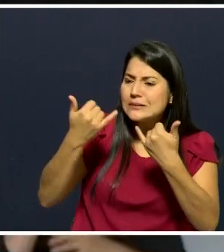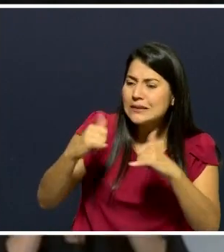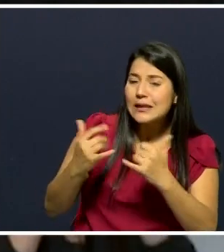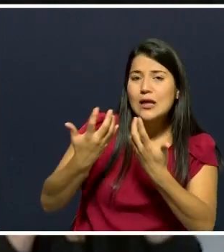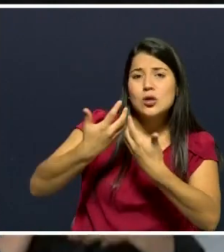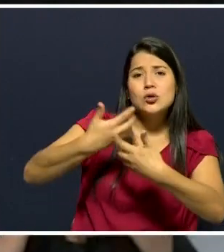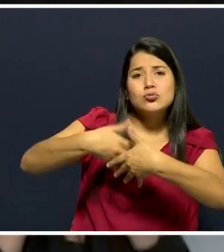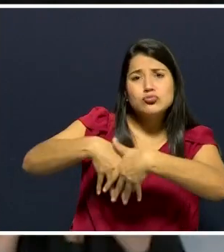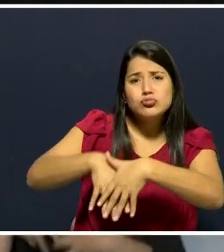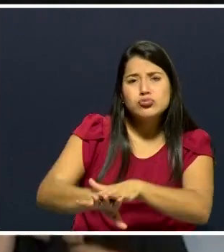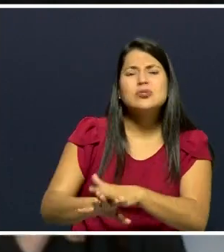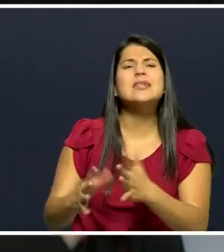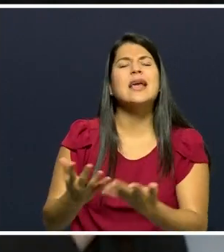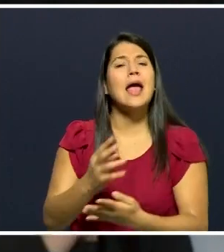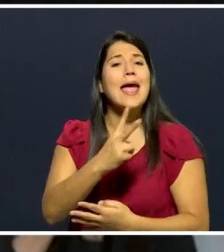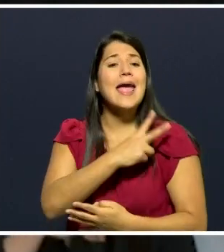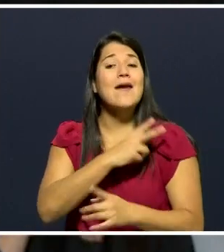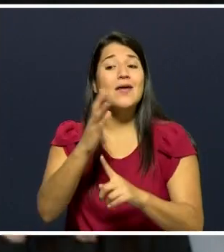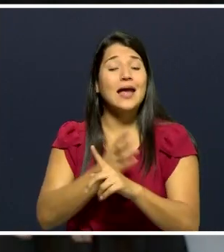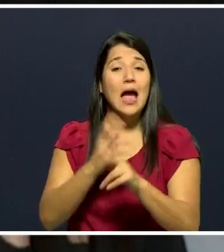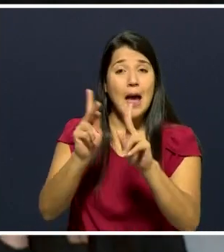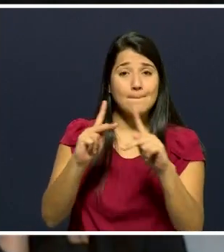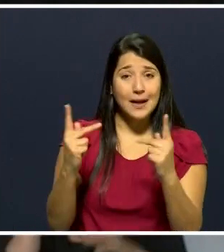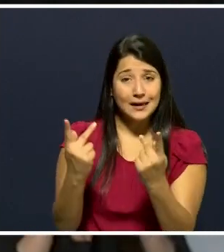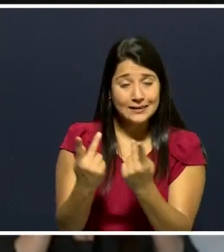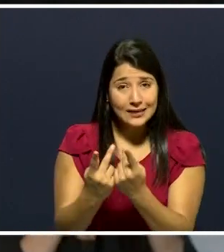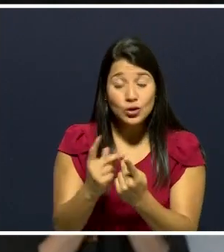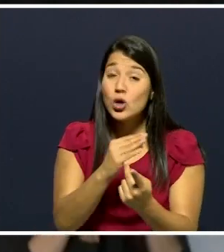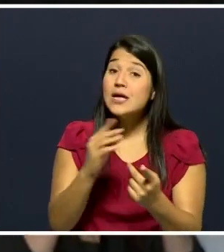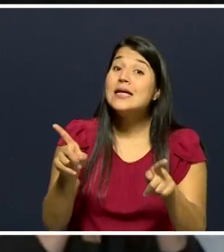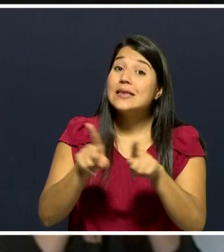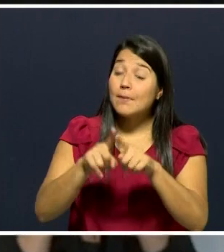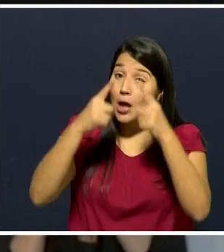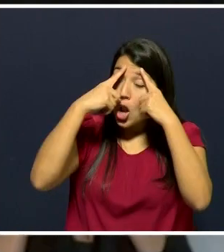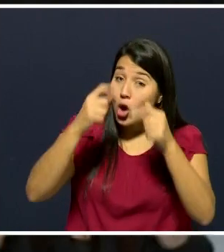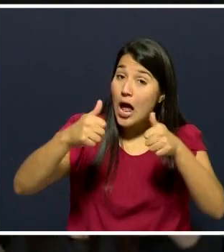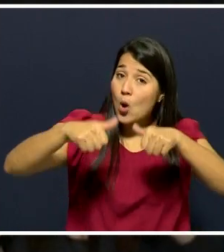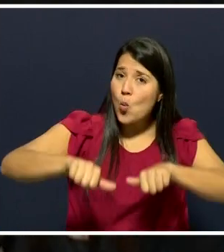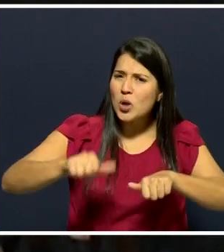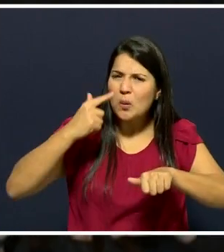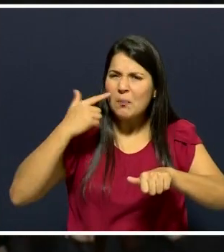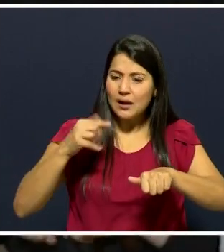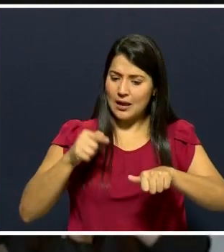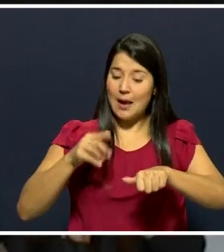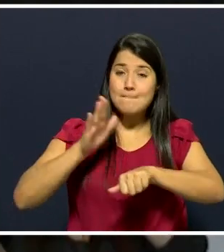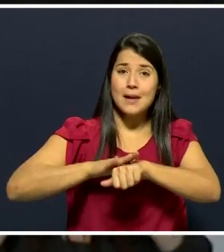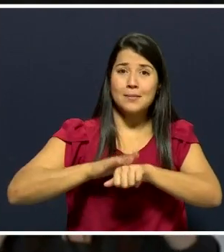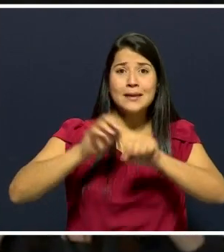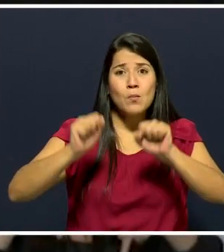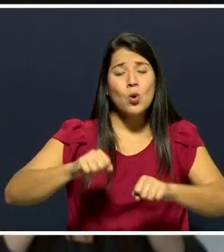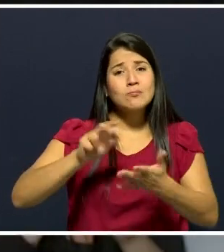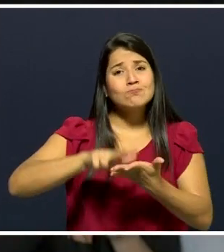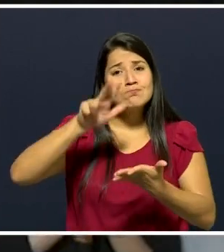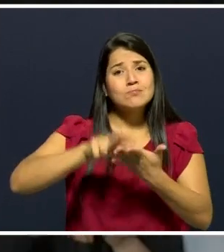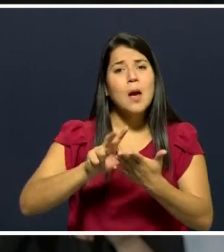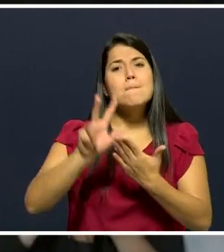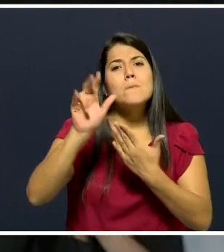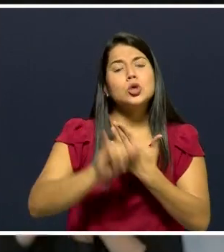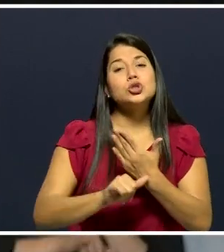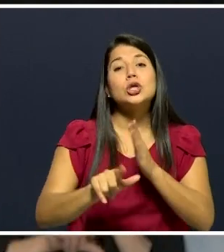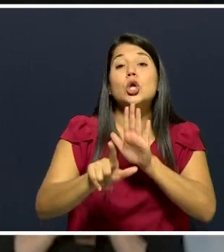los jefes y las jefas de fracción y por consolidar acuerdos que nos permitan aprobar proyectos de ley